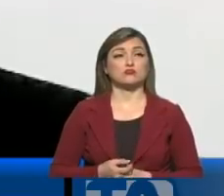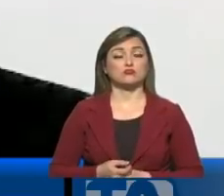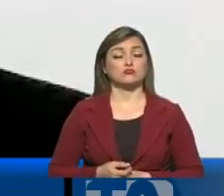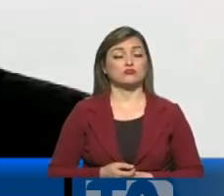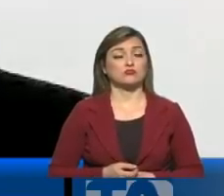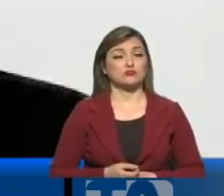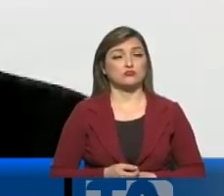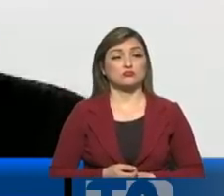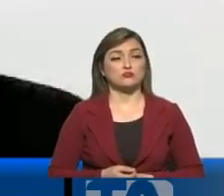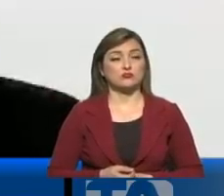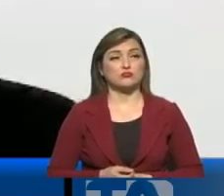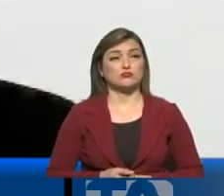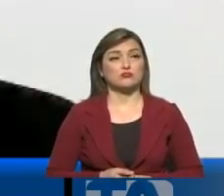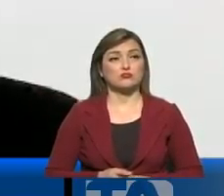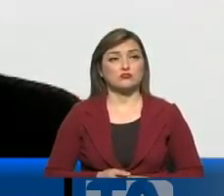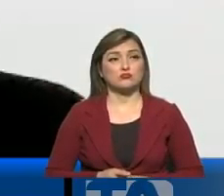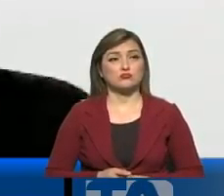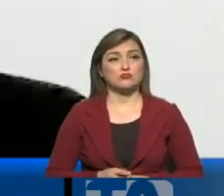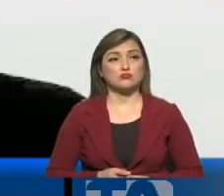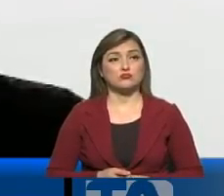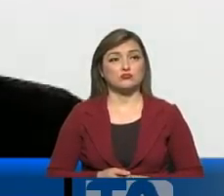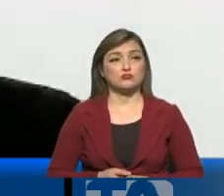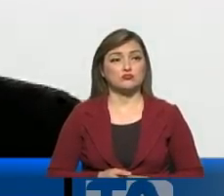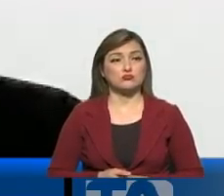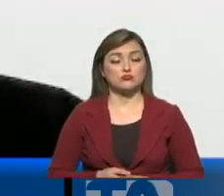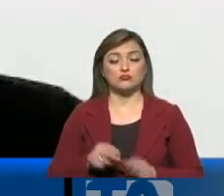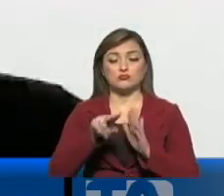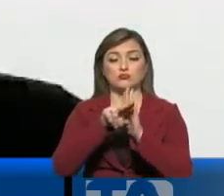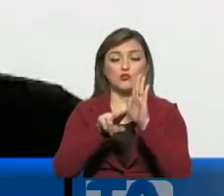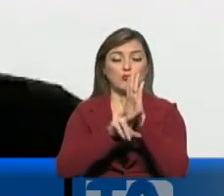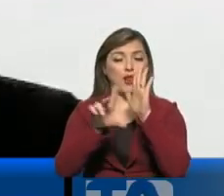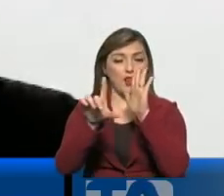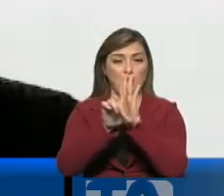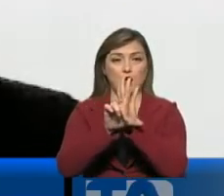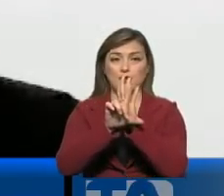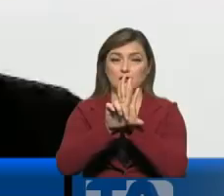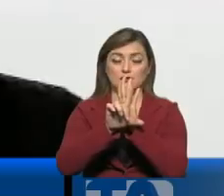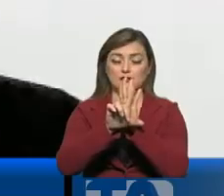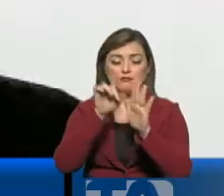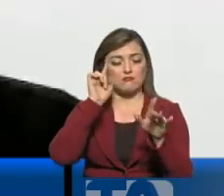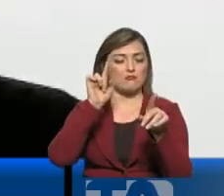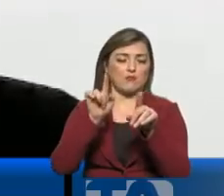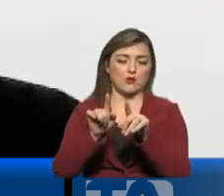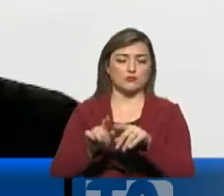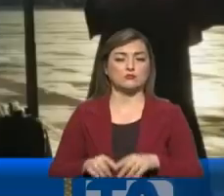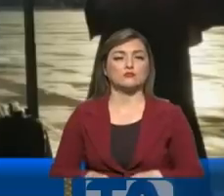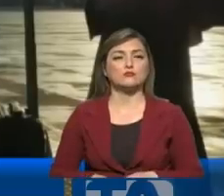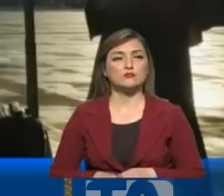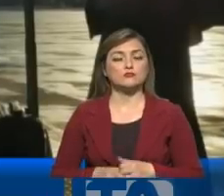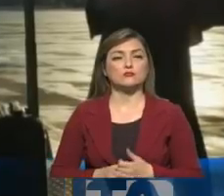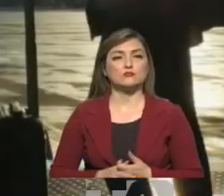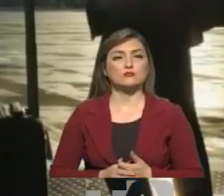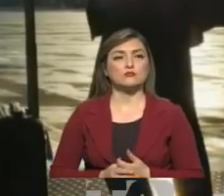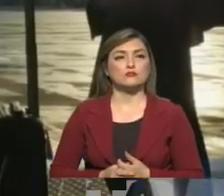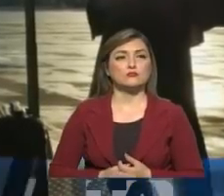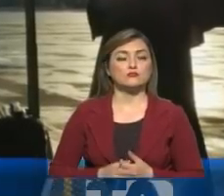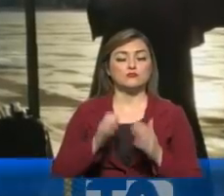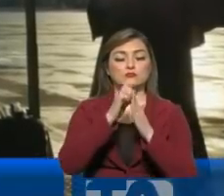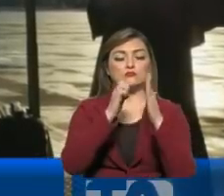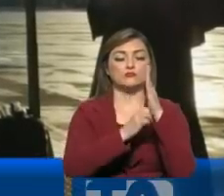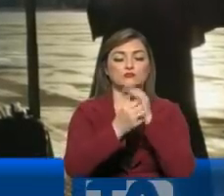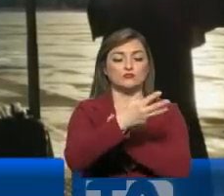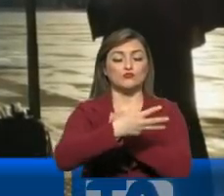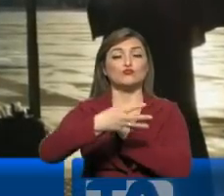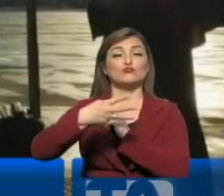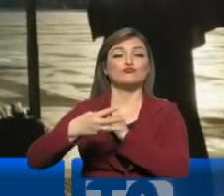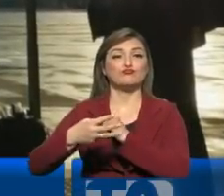nacionales de los países de recepción, de acuerdo, por supuesto, a las normas legales que tenga cada uno de los países. Este Estatuto